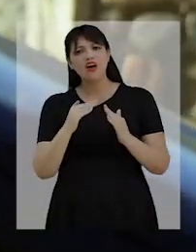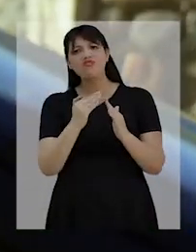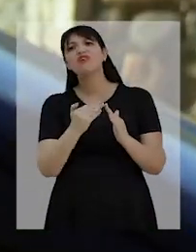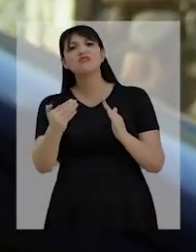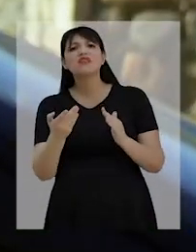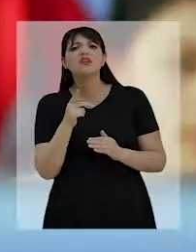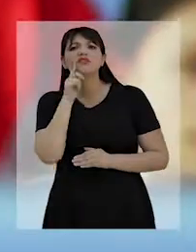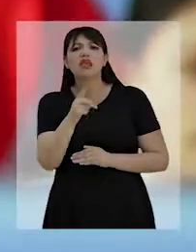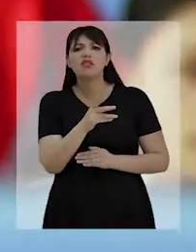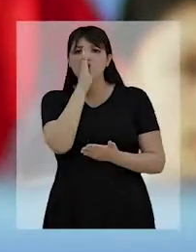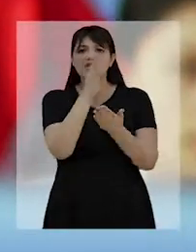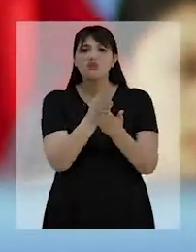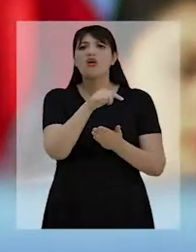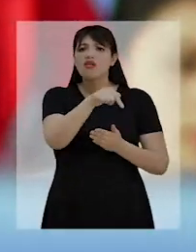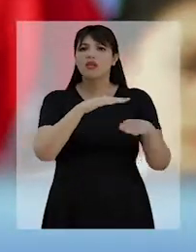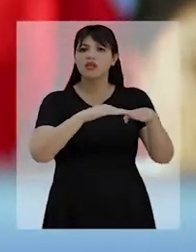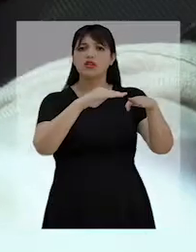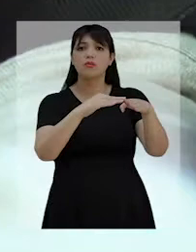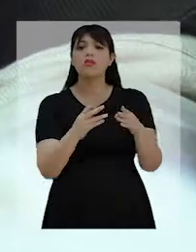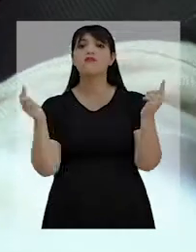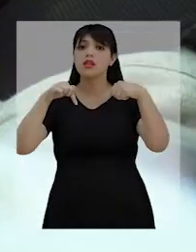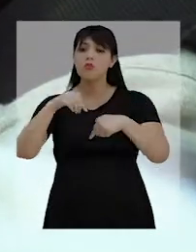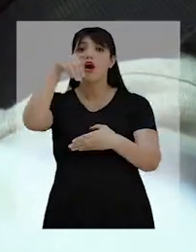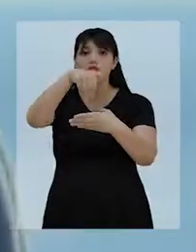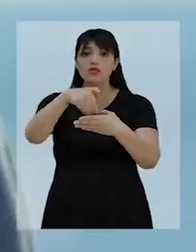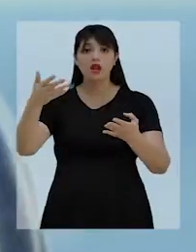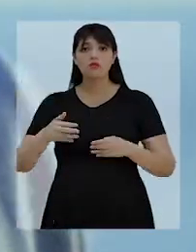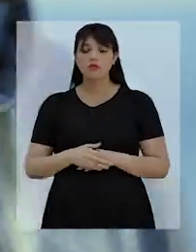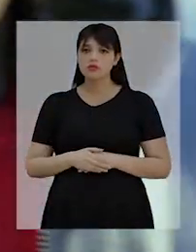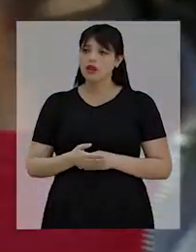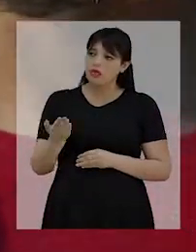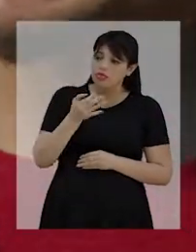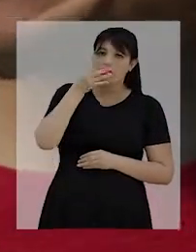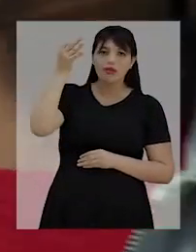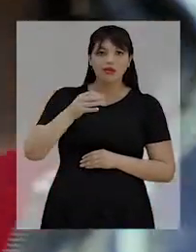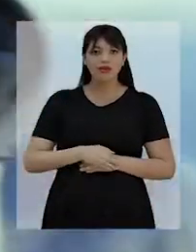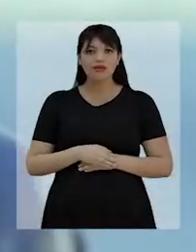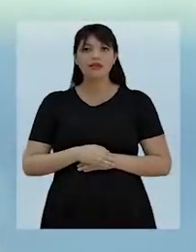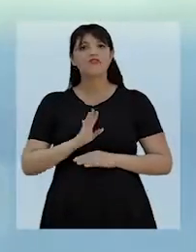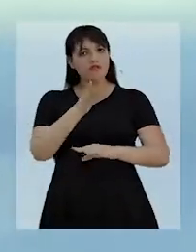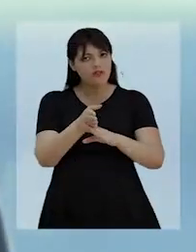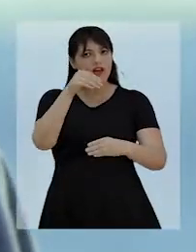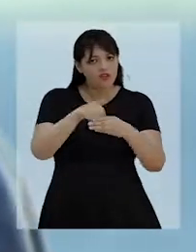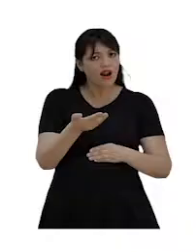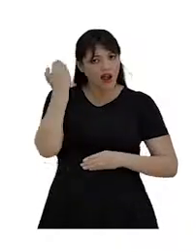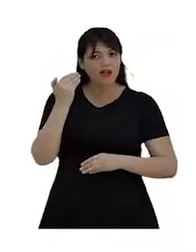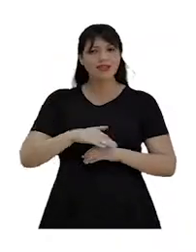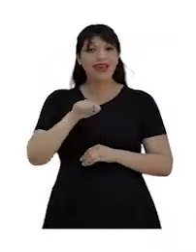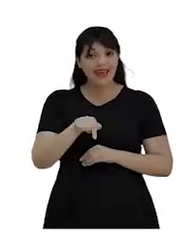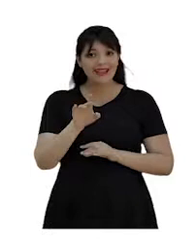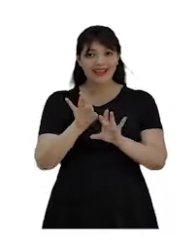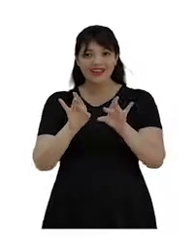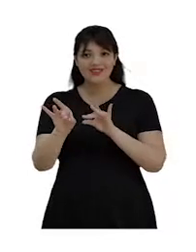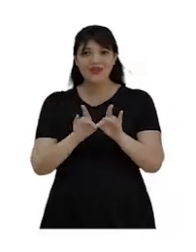Oiga, vecina, ¿y quién decidió que esto era un estacionamiento? Los que vinimos a votar. Te dije, ¿no? Si teníamos querido votar.